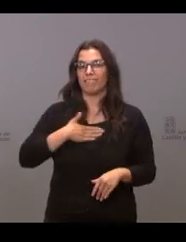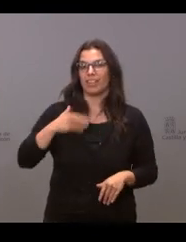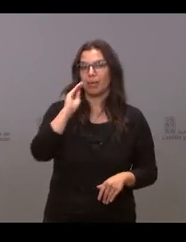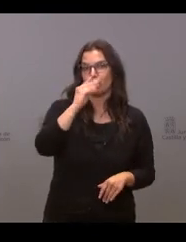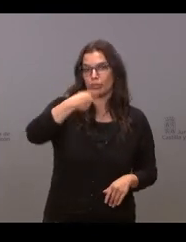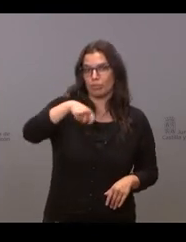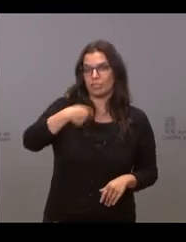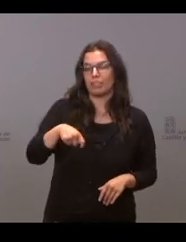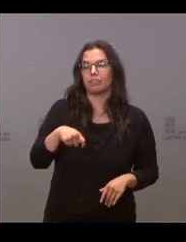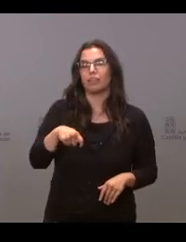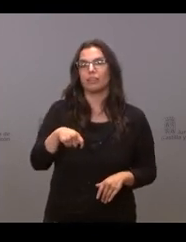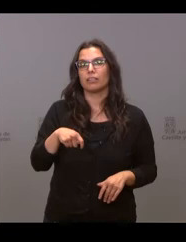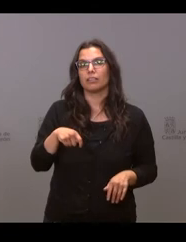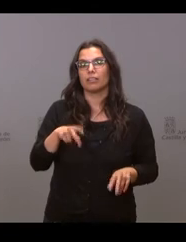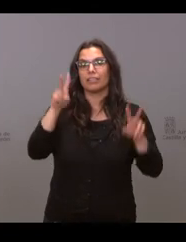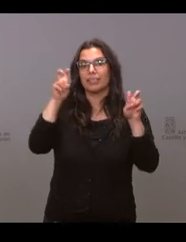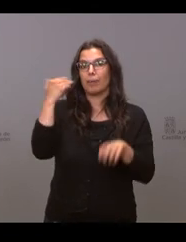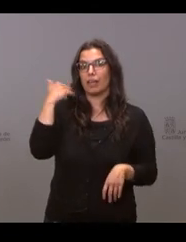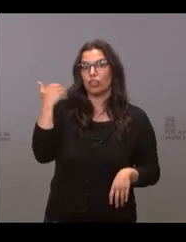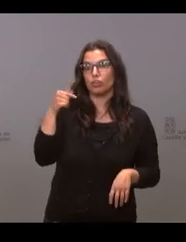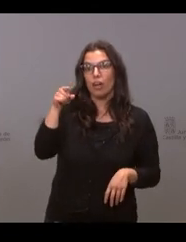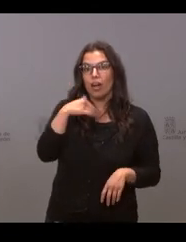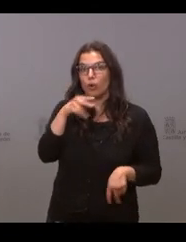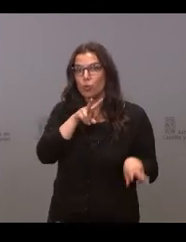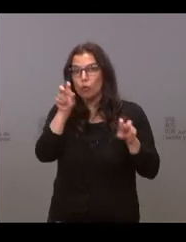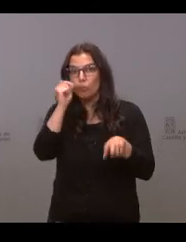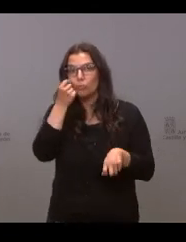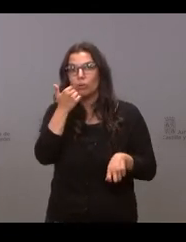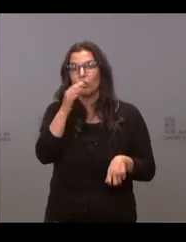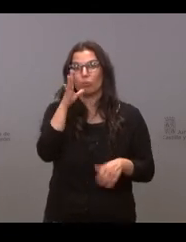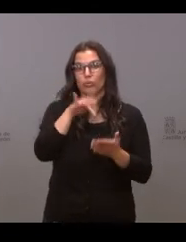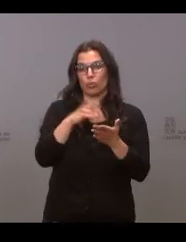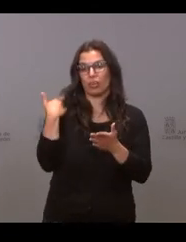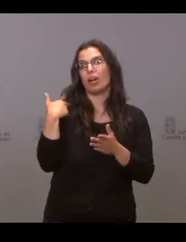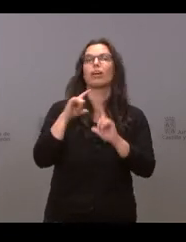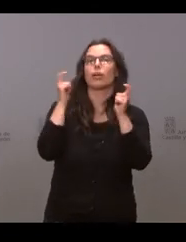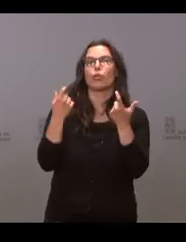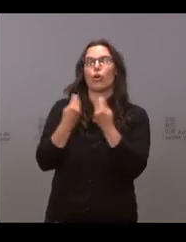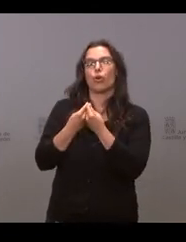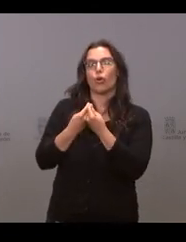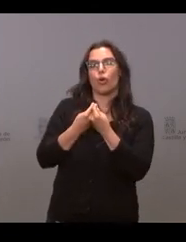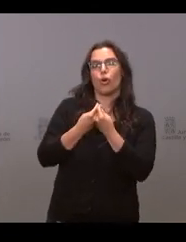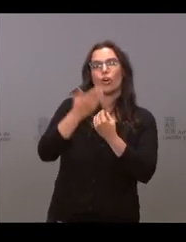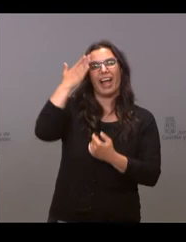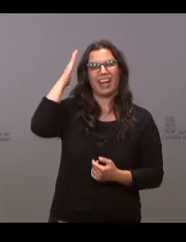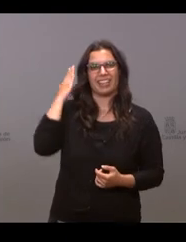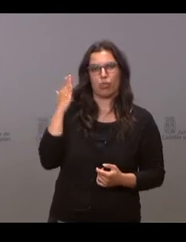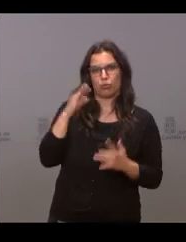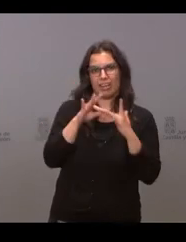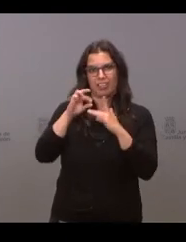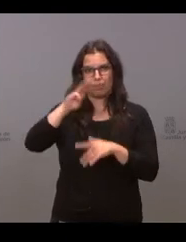si respecto a solid hay alguna novedad tras la reunión con con casado aquí en soria la semana